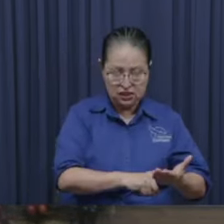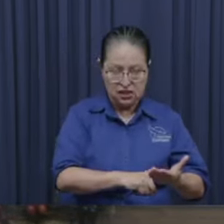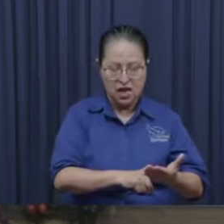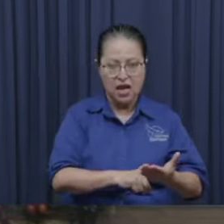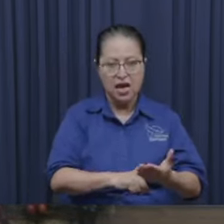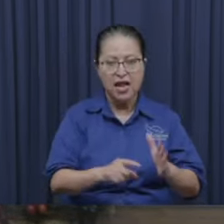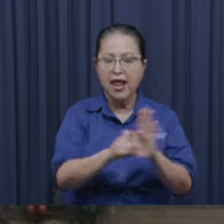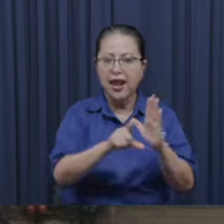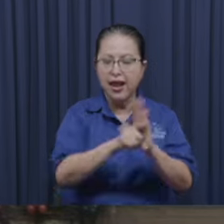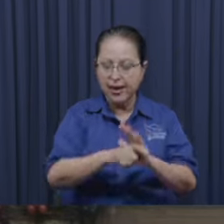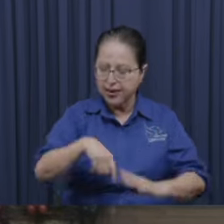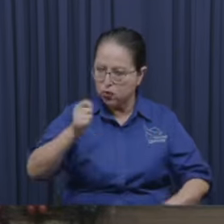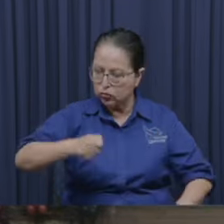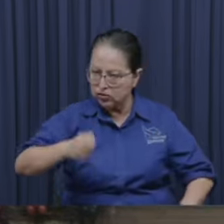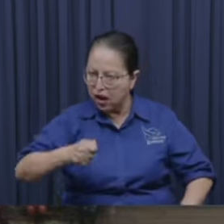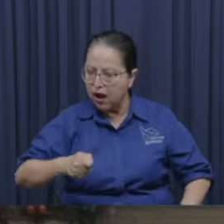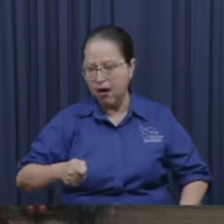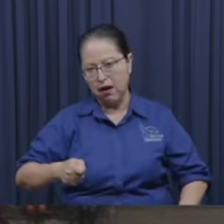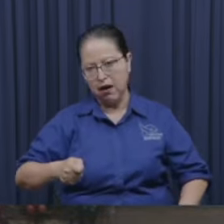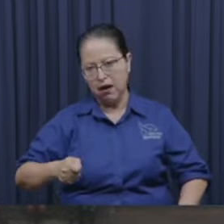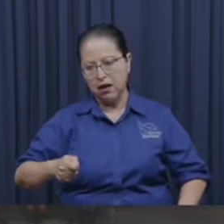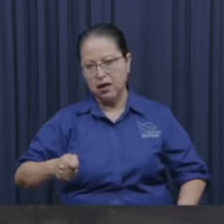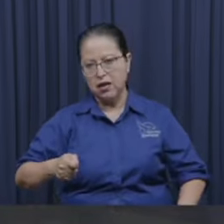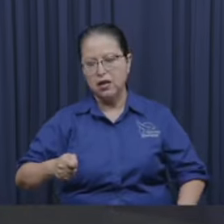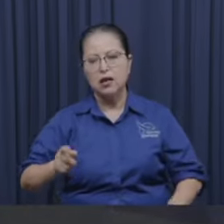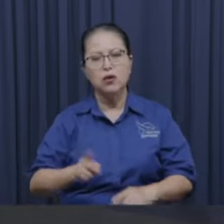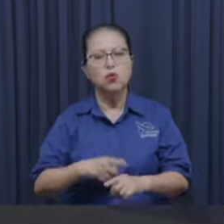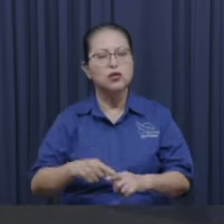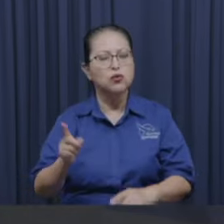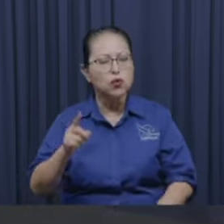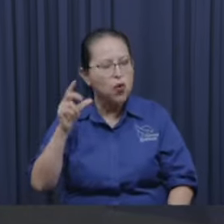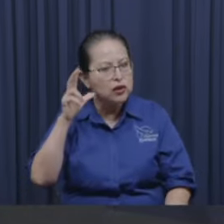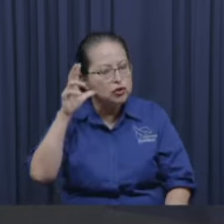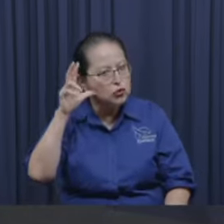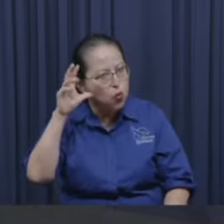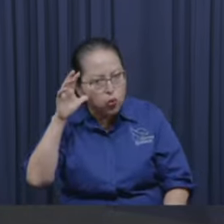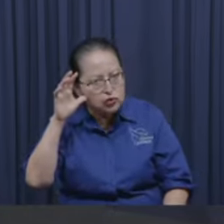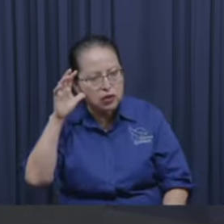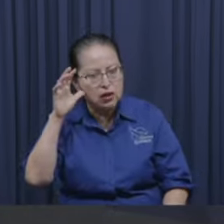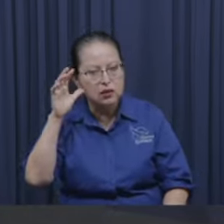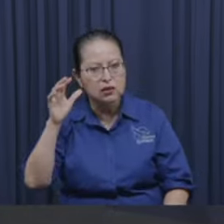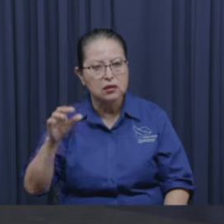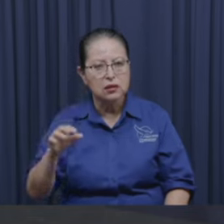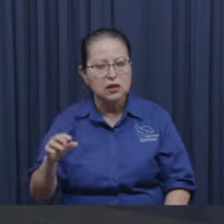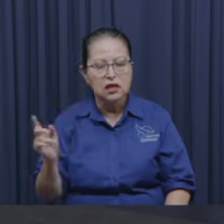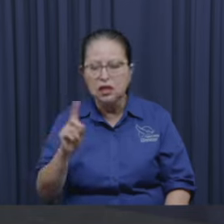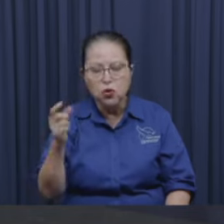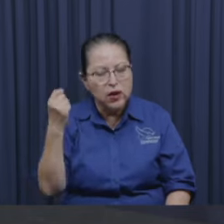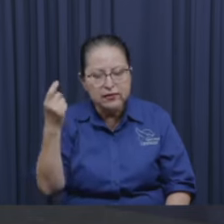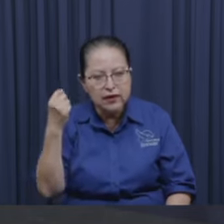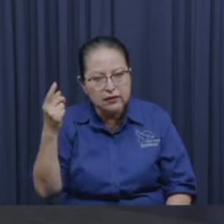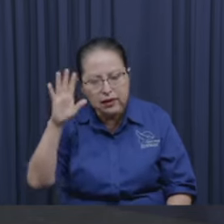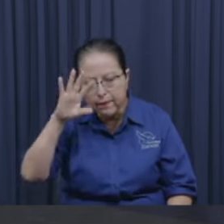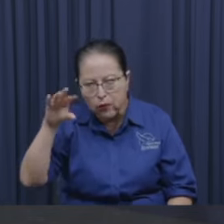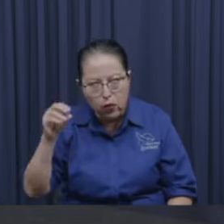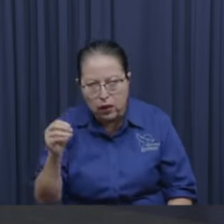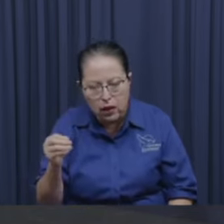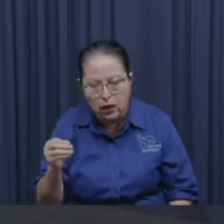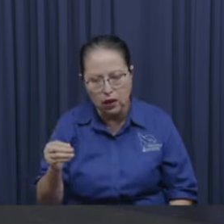a un hombre sin oírlo y me llama la atención la segunda parte de esa frase y sin entender Por qué hizo lo